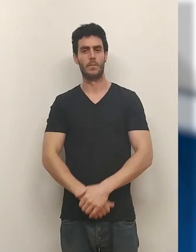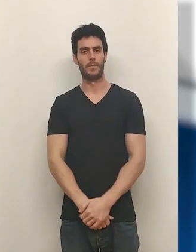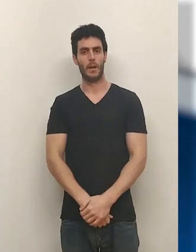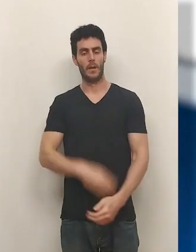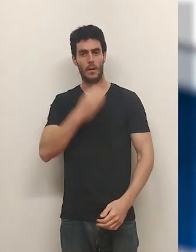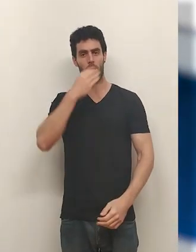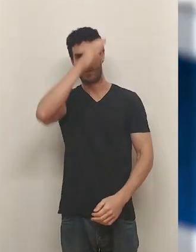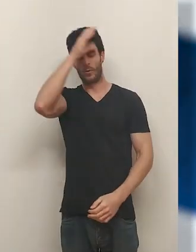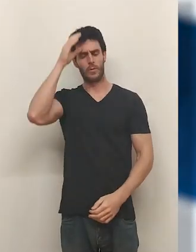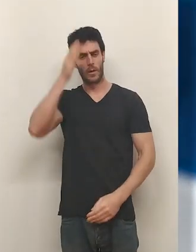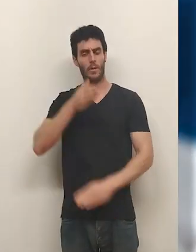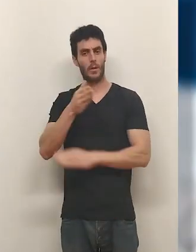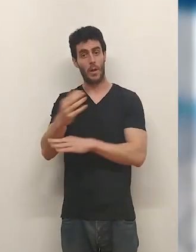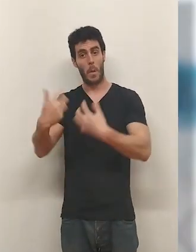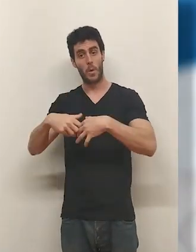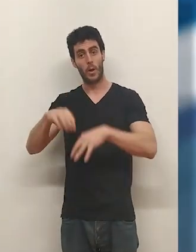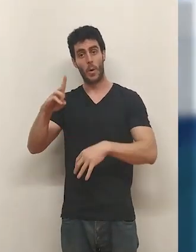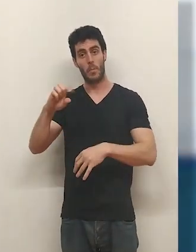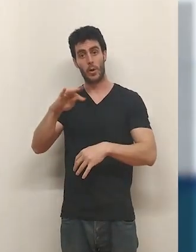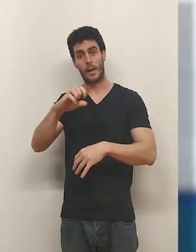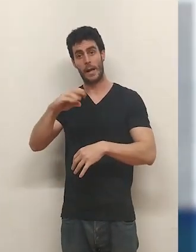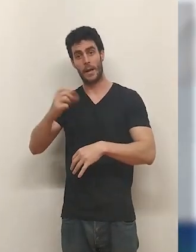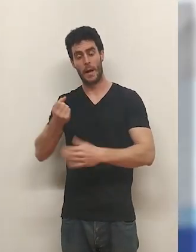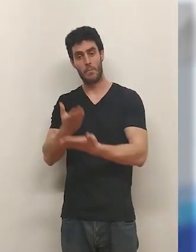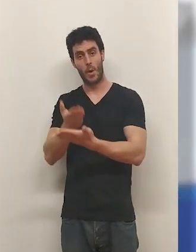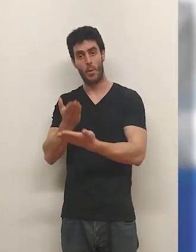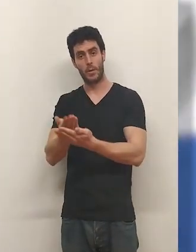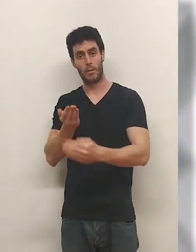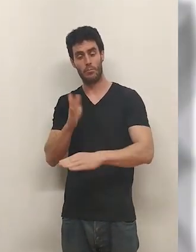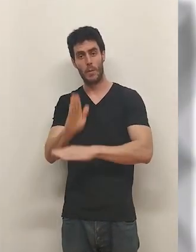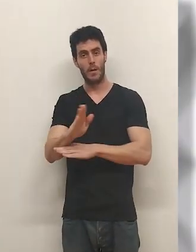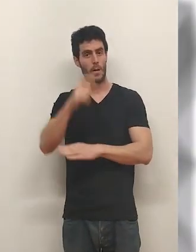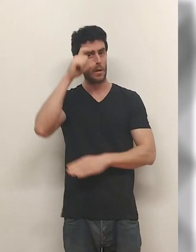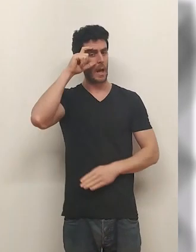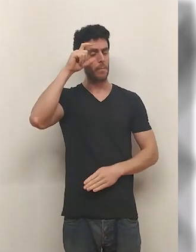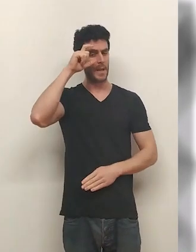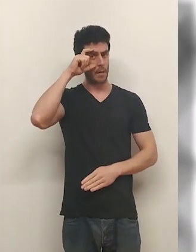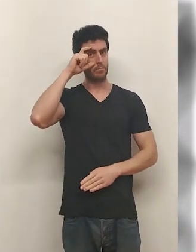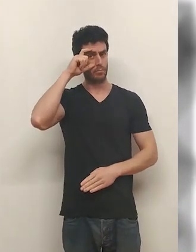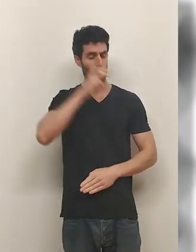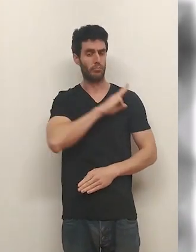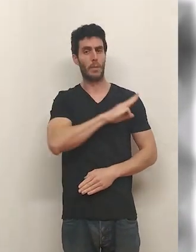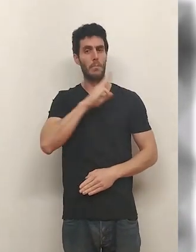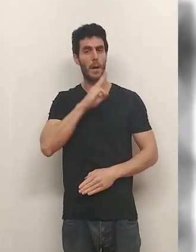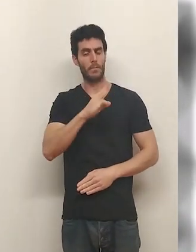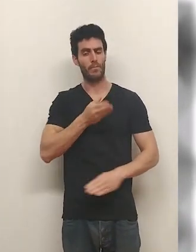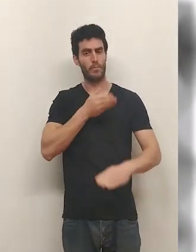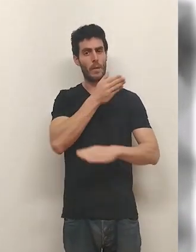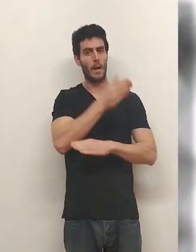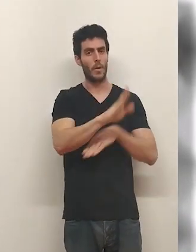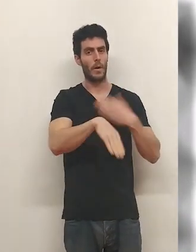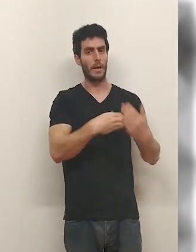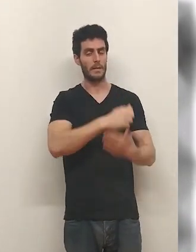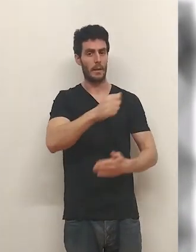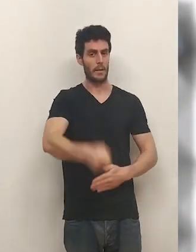Y si Andreu se ha acercado hasta el polígono de La Portalada para dar a conocer sus propuestas, el candidato del Partido Popular a la presidencia de La Rioja se ha desplazado